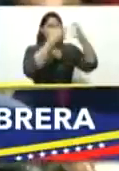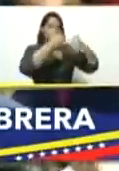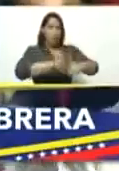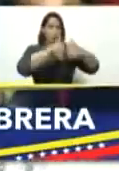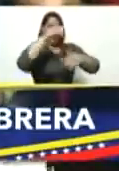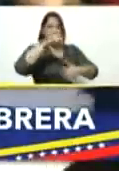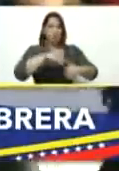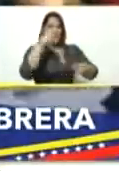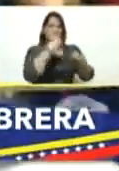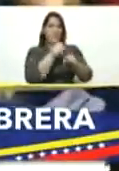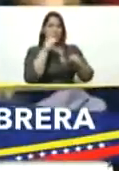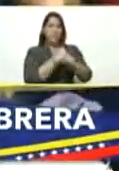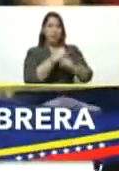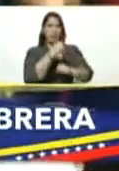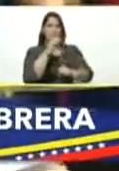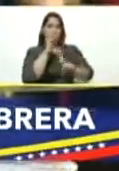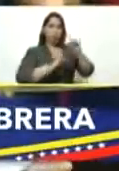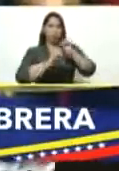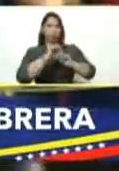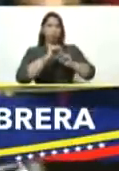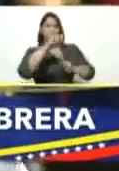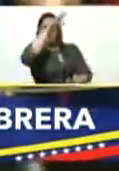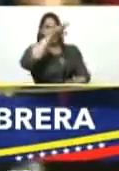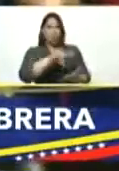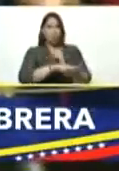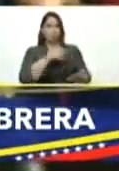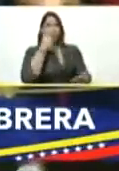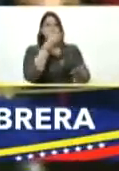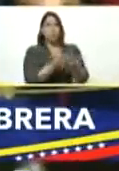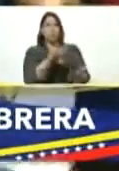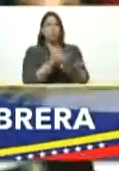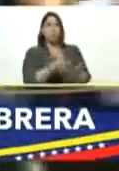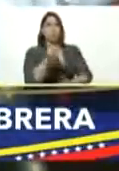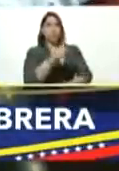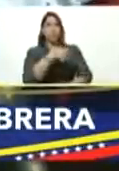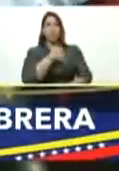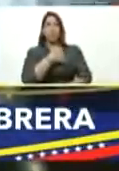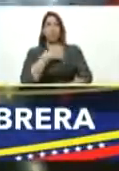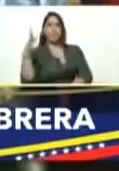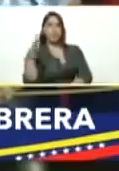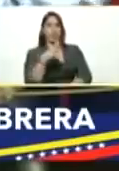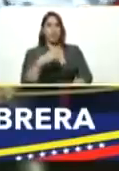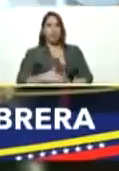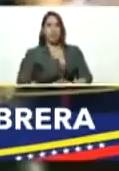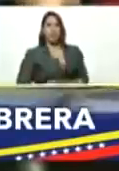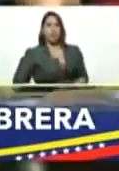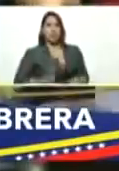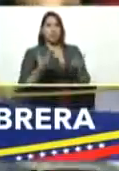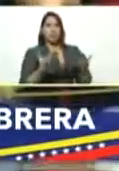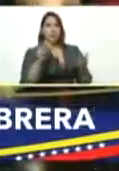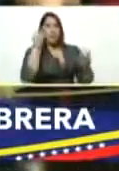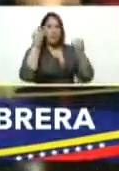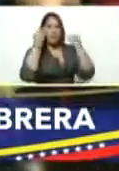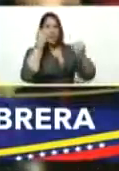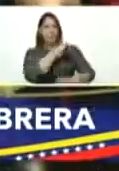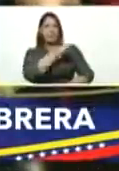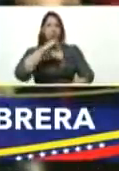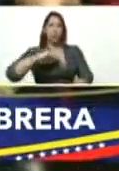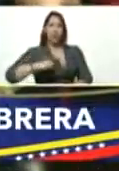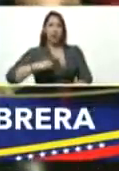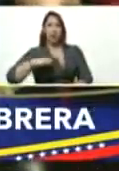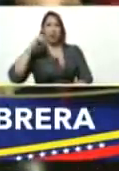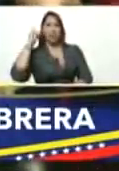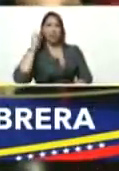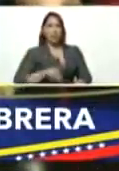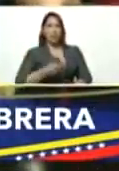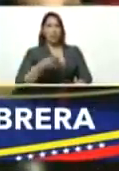sindicato fueron aprobada la propuesta y no puede venir a traer sus ideas personales sino lo